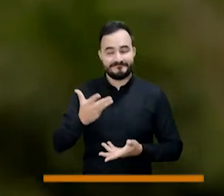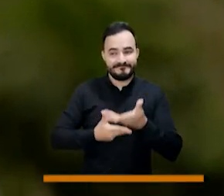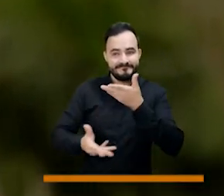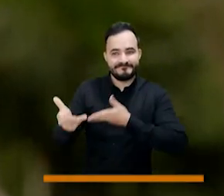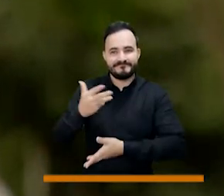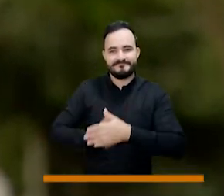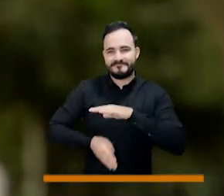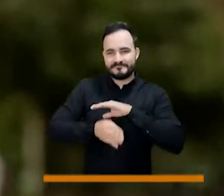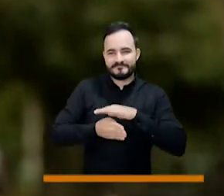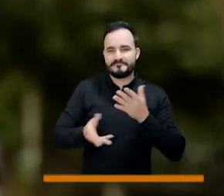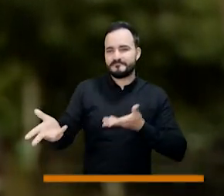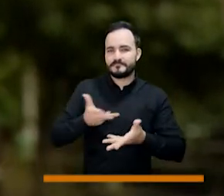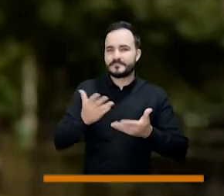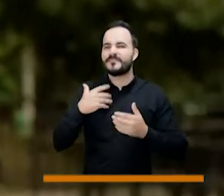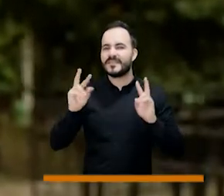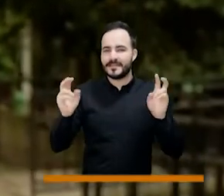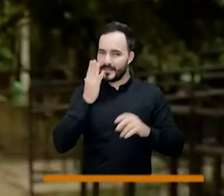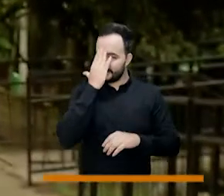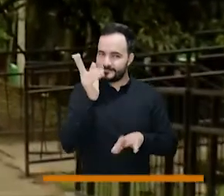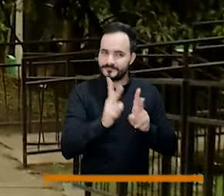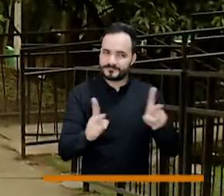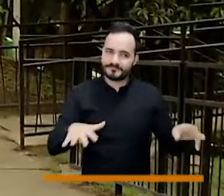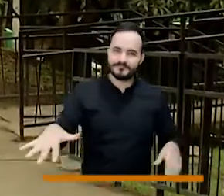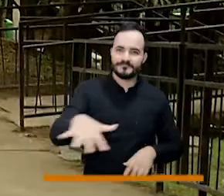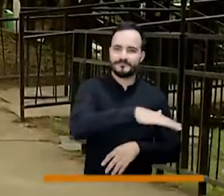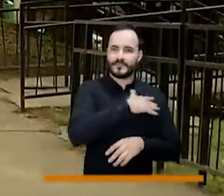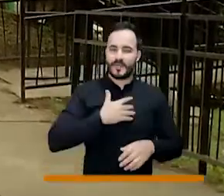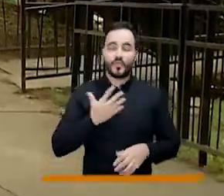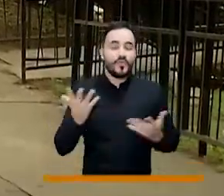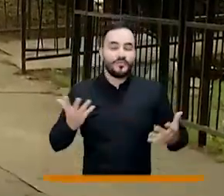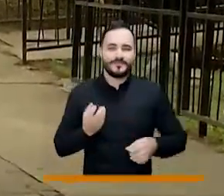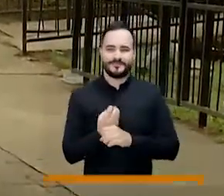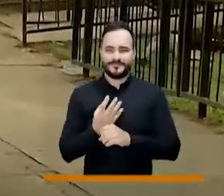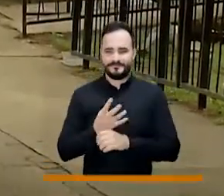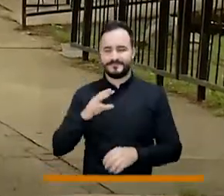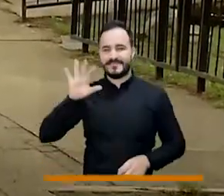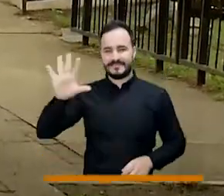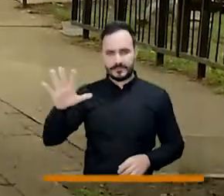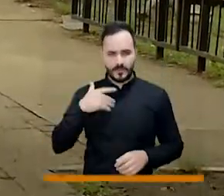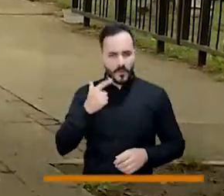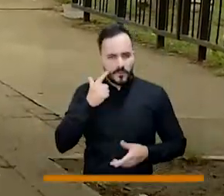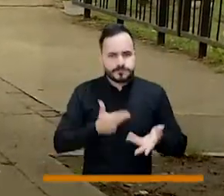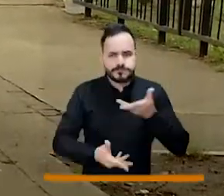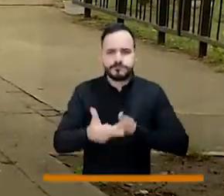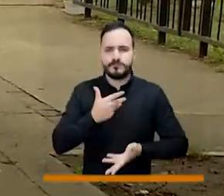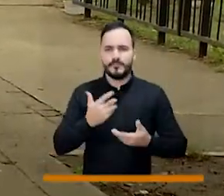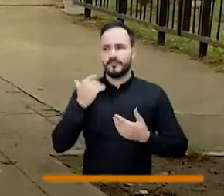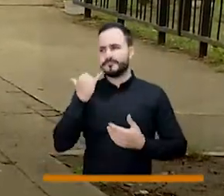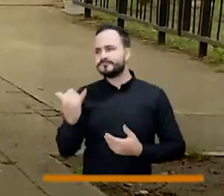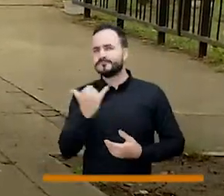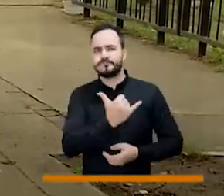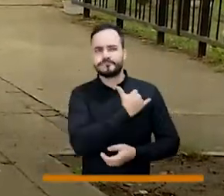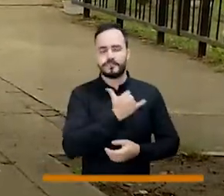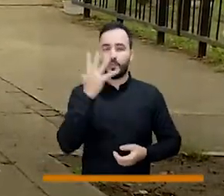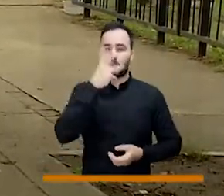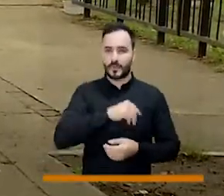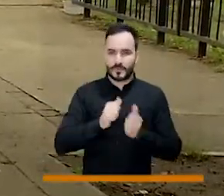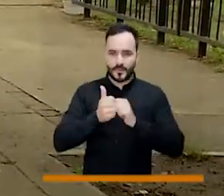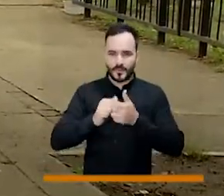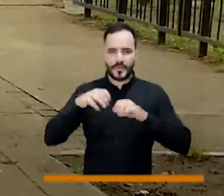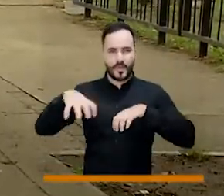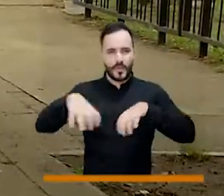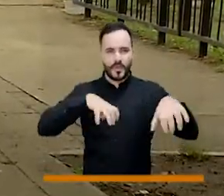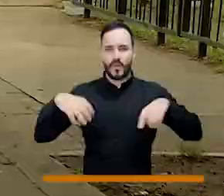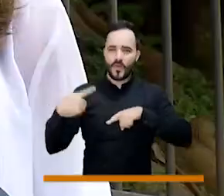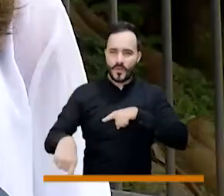gracias por continuar con nosotros en De Frente desde la Comuna 5, conociendo además una de las maravillas de escenarios deportivos que